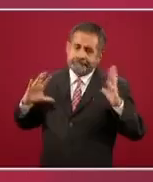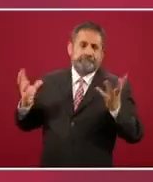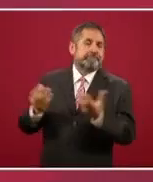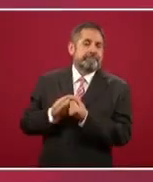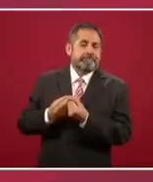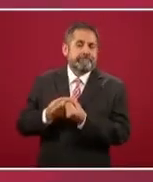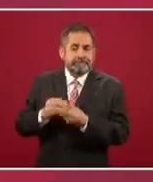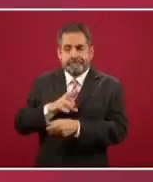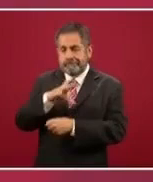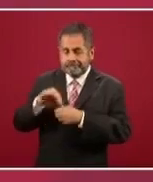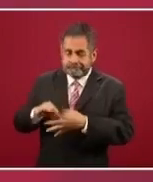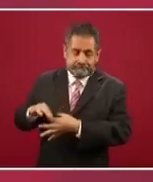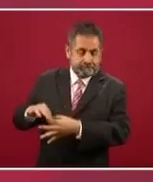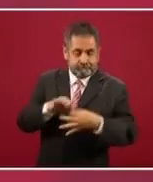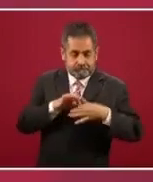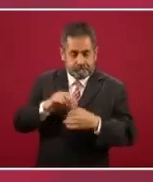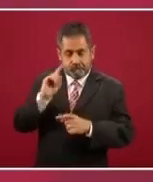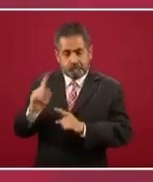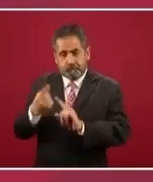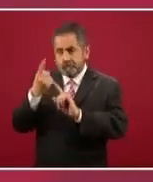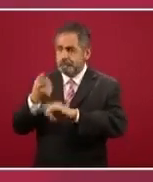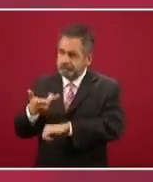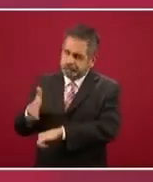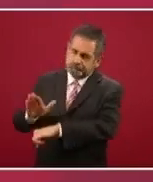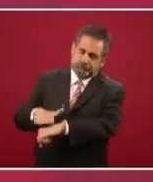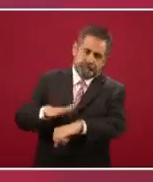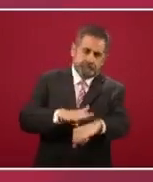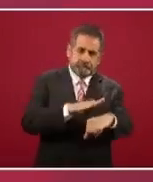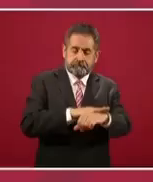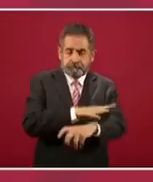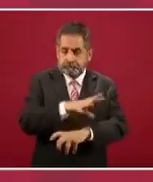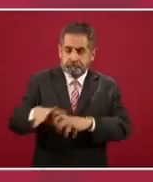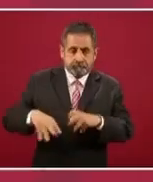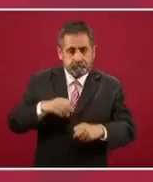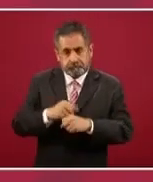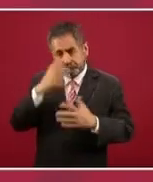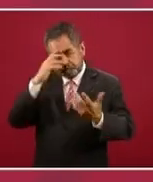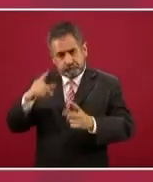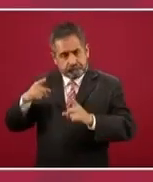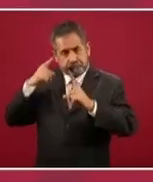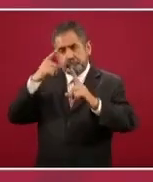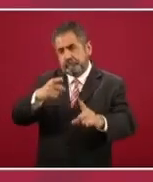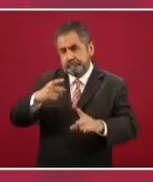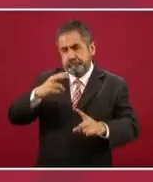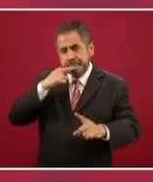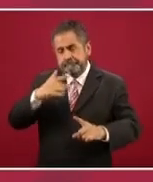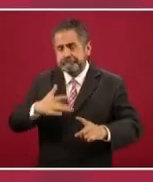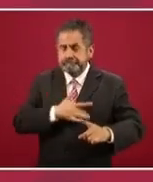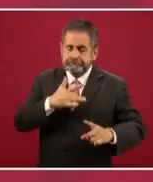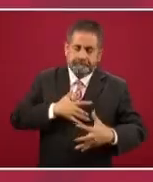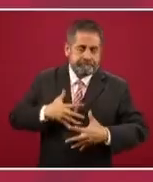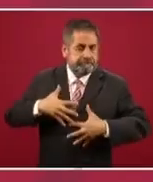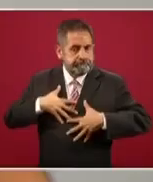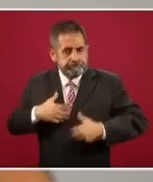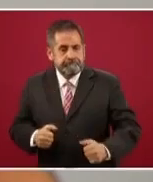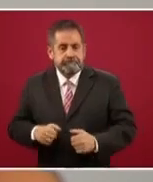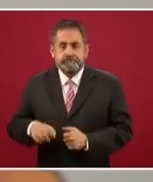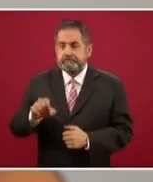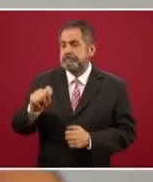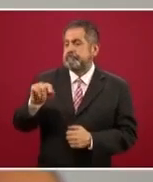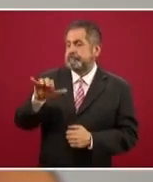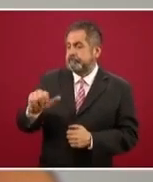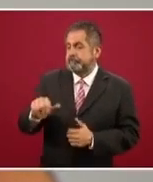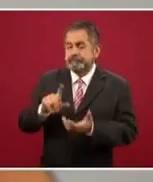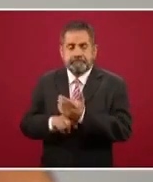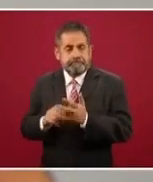disgregadas, sino de un solo llamado a mejorar y a lograr que el humanismo, la ética,